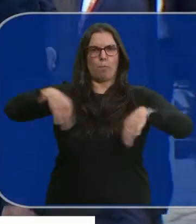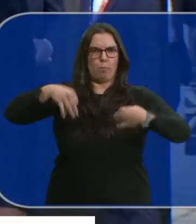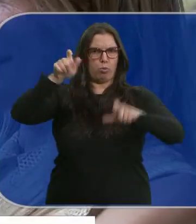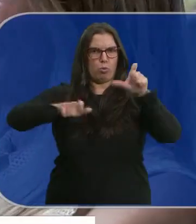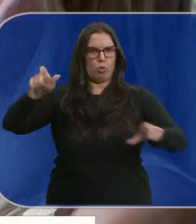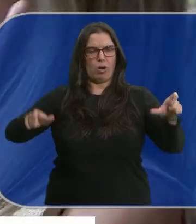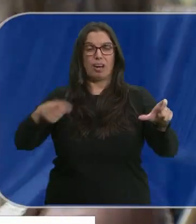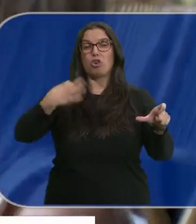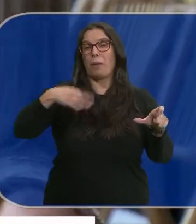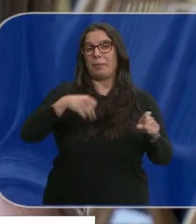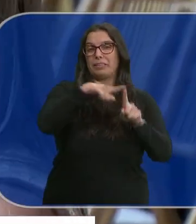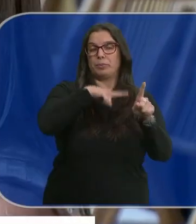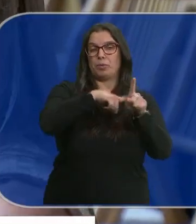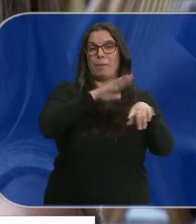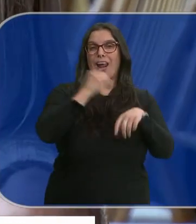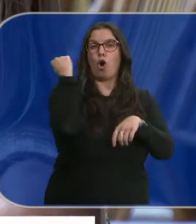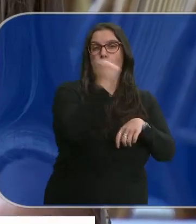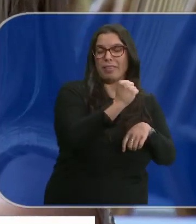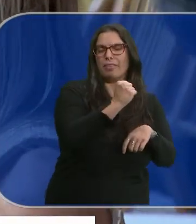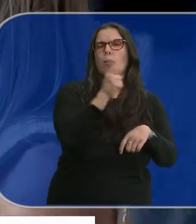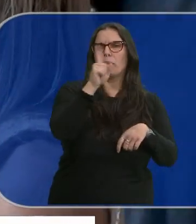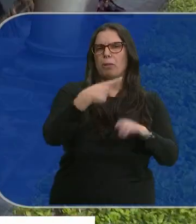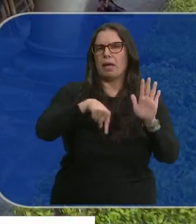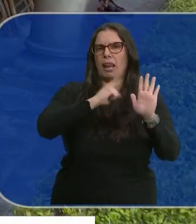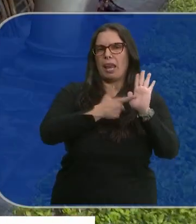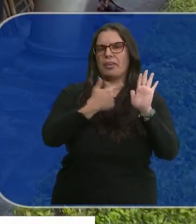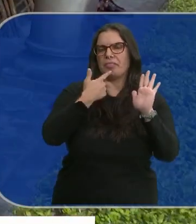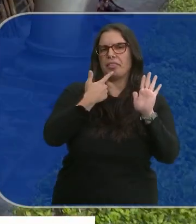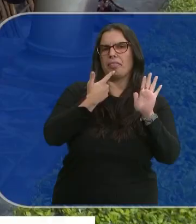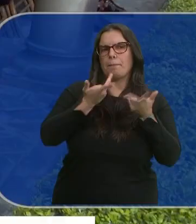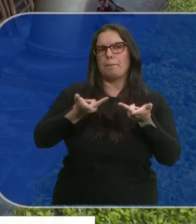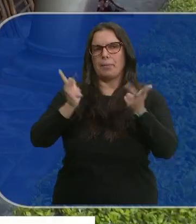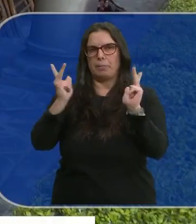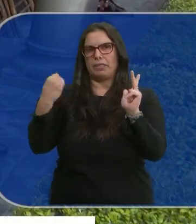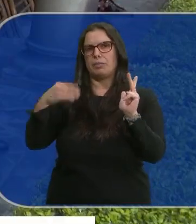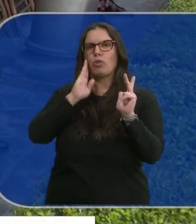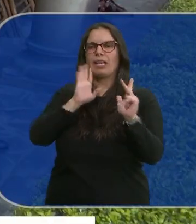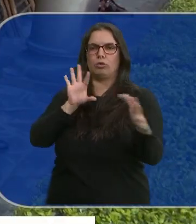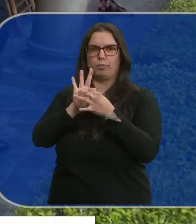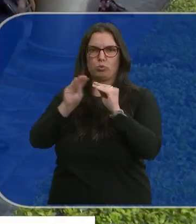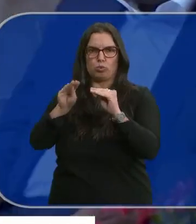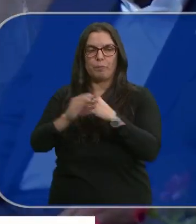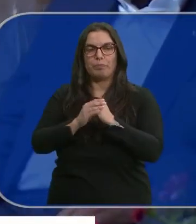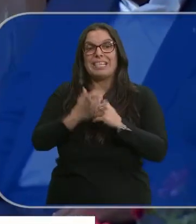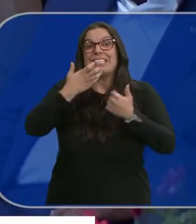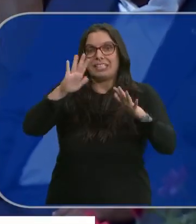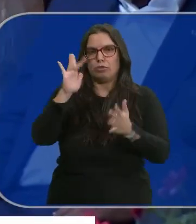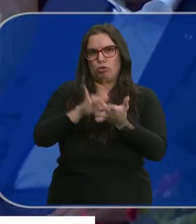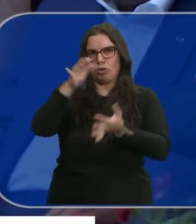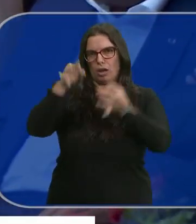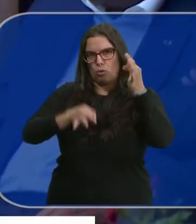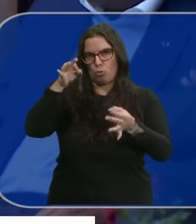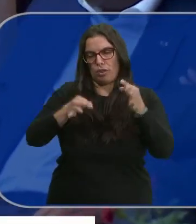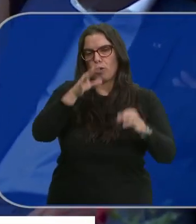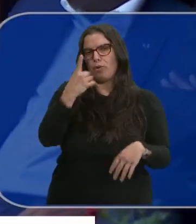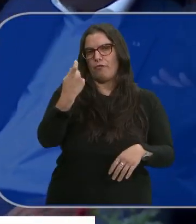homicidios, pero que la legislación contempla también para los delitos por los que se acusa a la esposa de Pedro Sánchez. Eso será en caso de que se rechacen